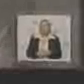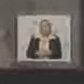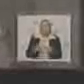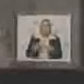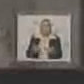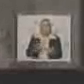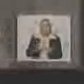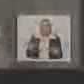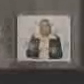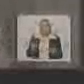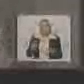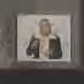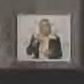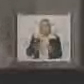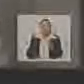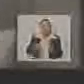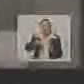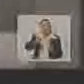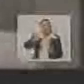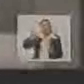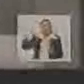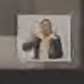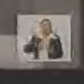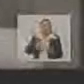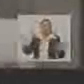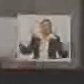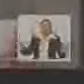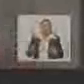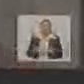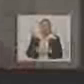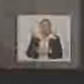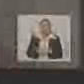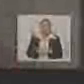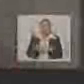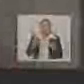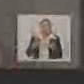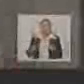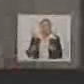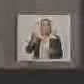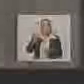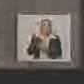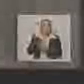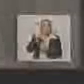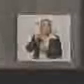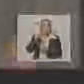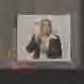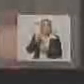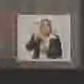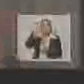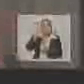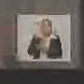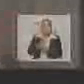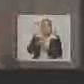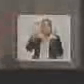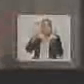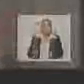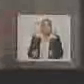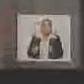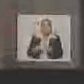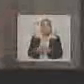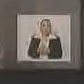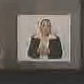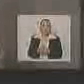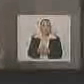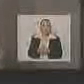mensajes iniciales. Comenzamos con el tema 1, seguridad pública y desarrollo urbano y servicios. Les recordamos que cada uno